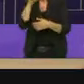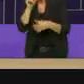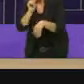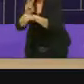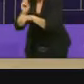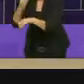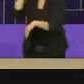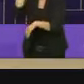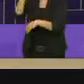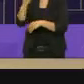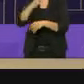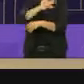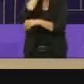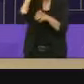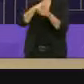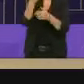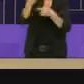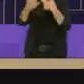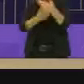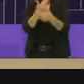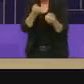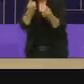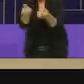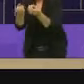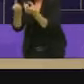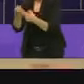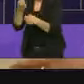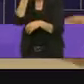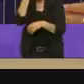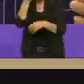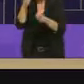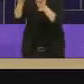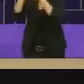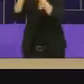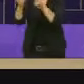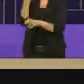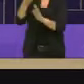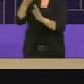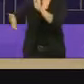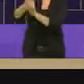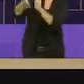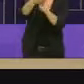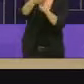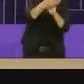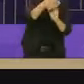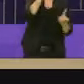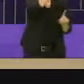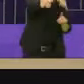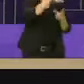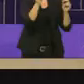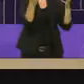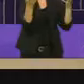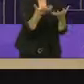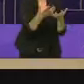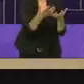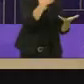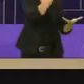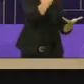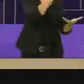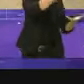tiempo completo. Por eso estamos hablando precisamente de construir lo que no hicieron, no invirtieron